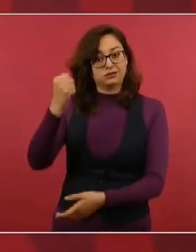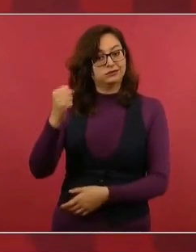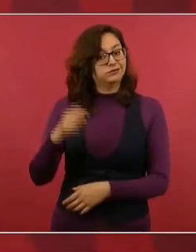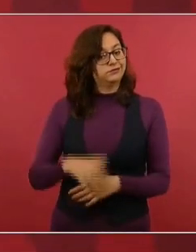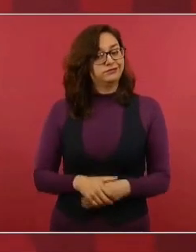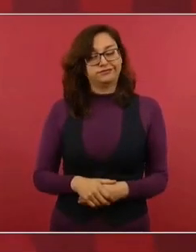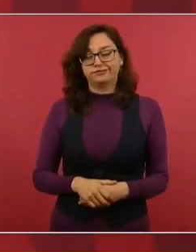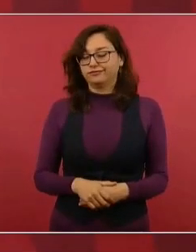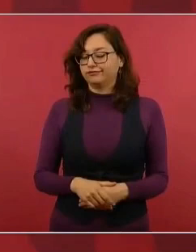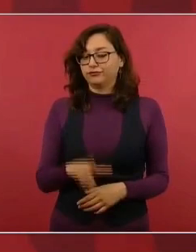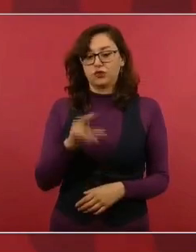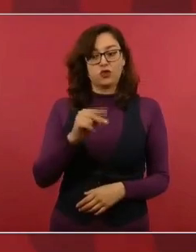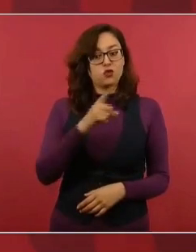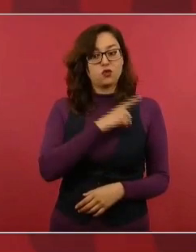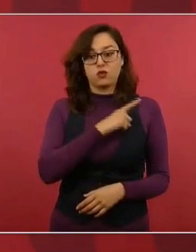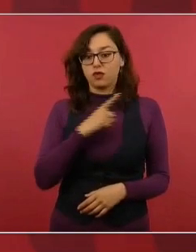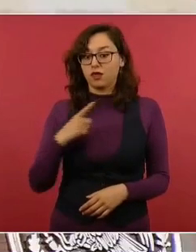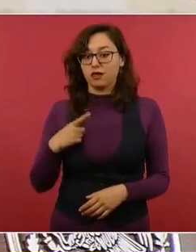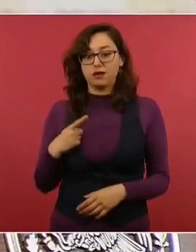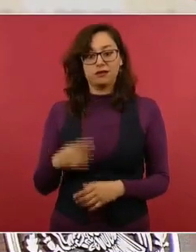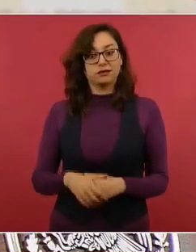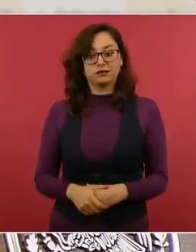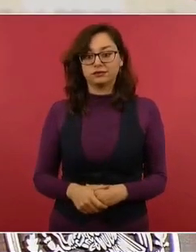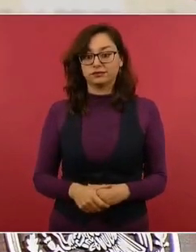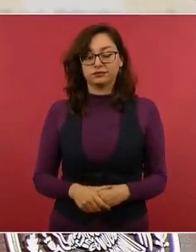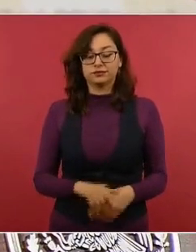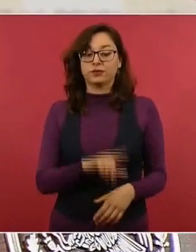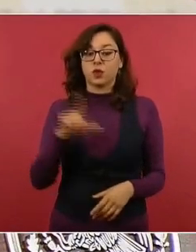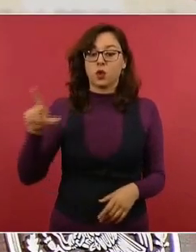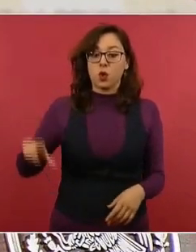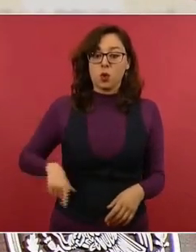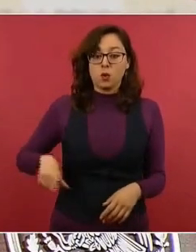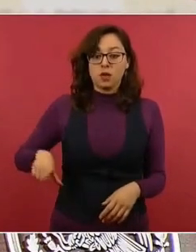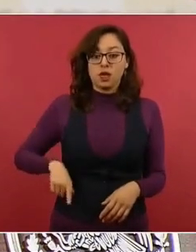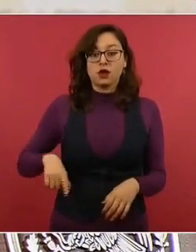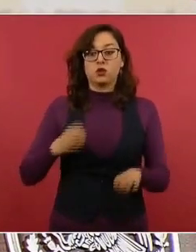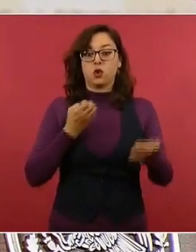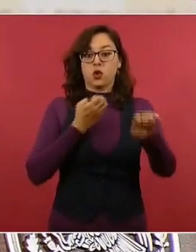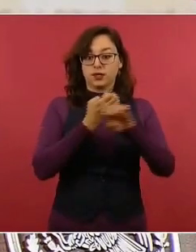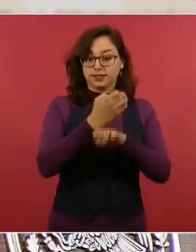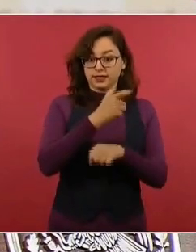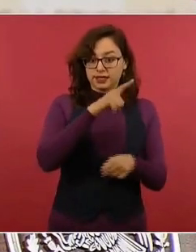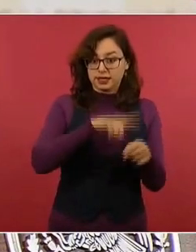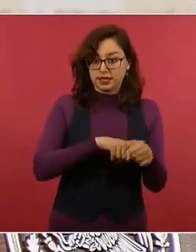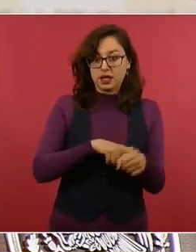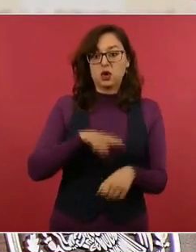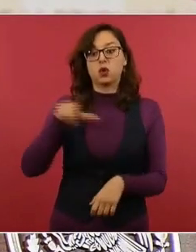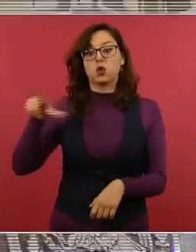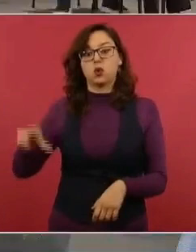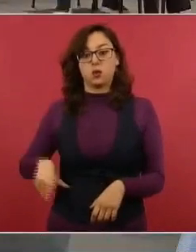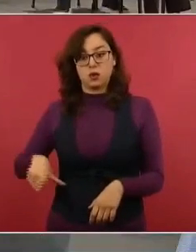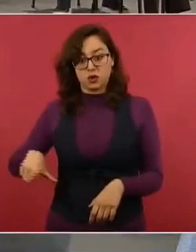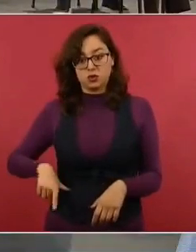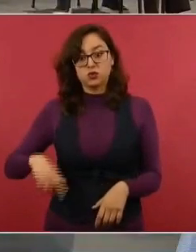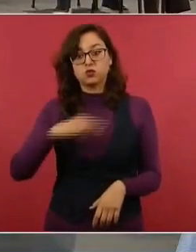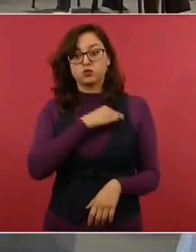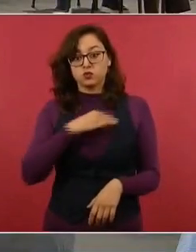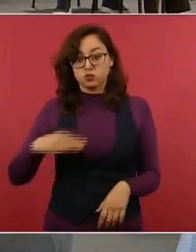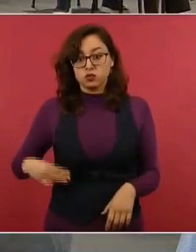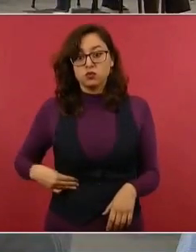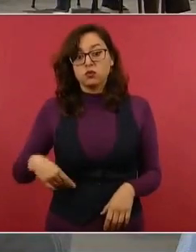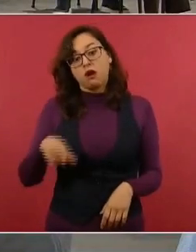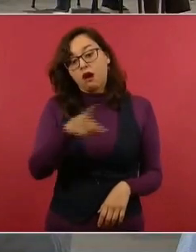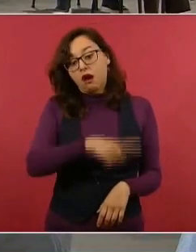porque no corresponde a los gobiernos estatales, a los gobiernos municipales, todo lo que tiene que ver con la generación de la